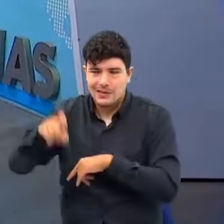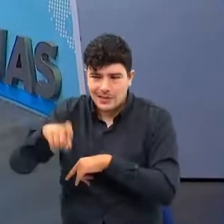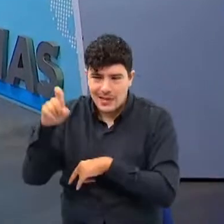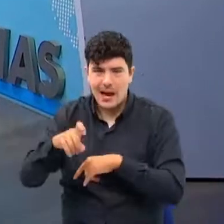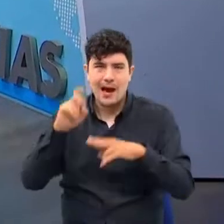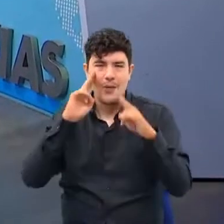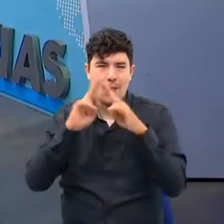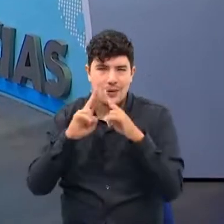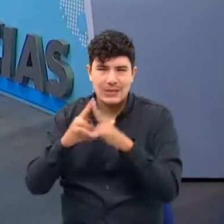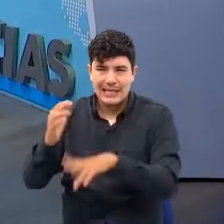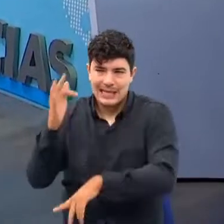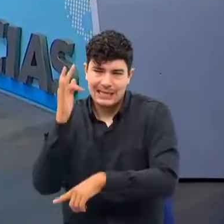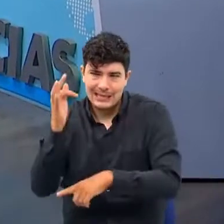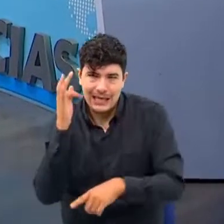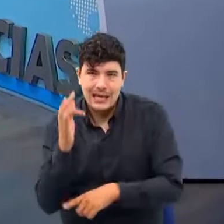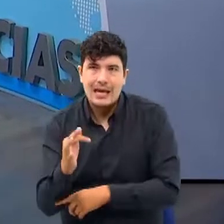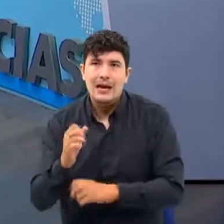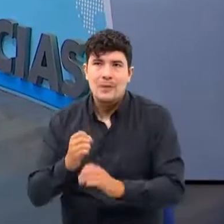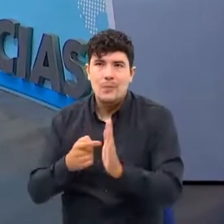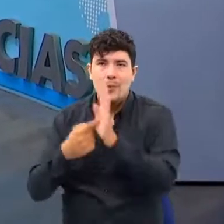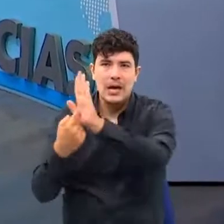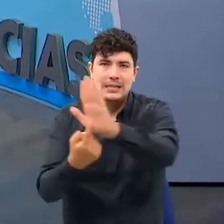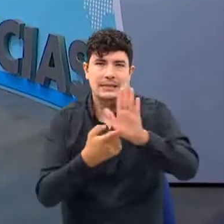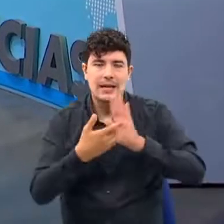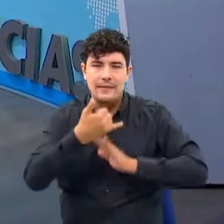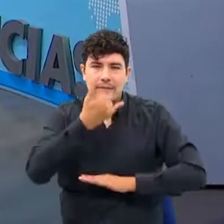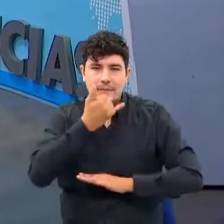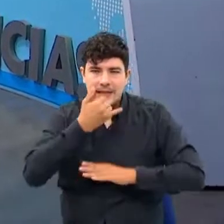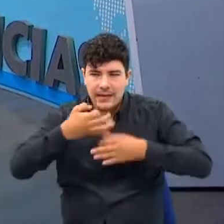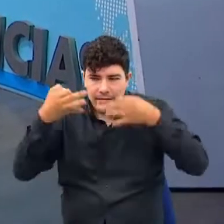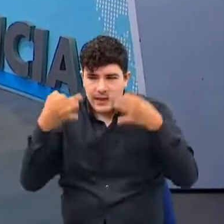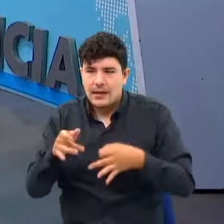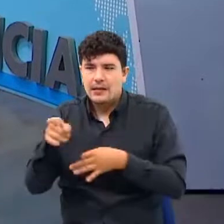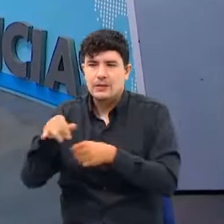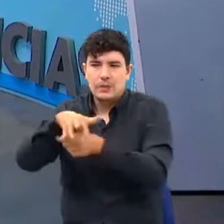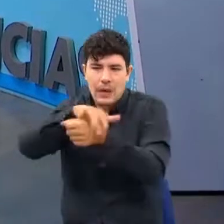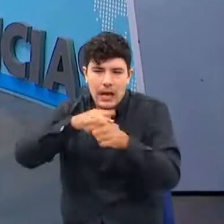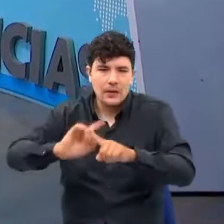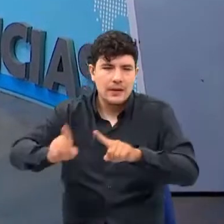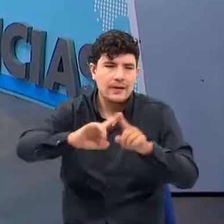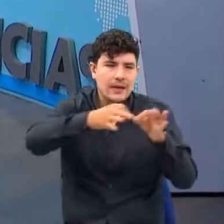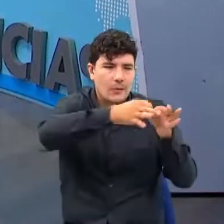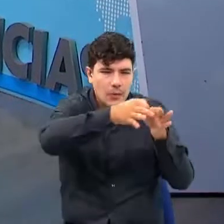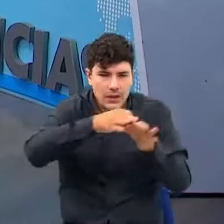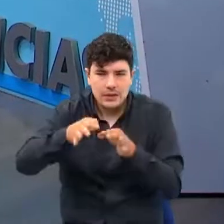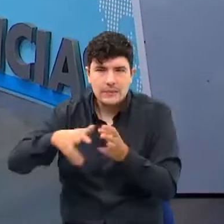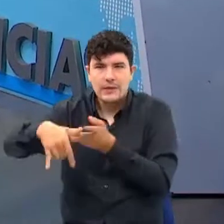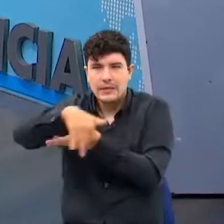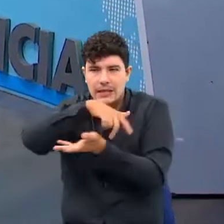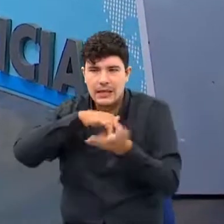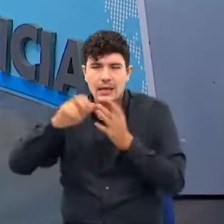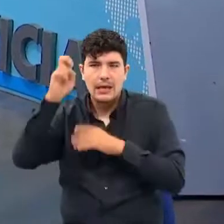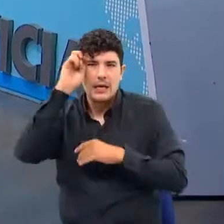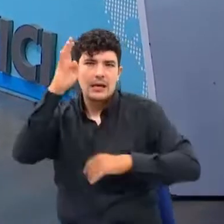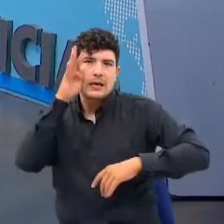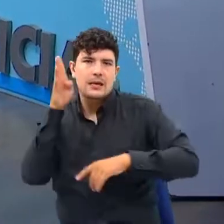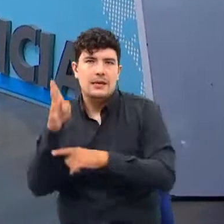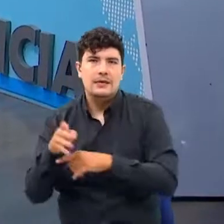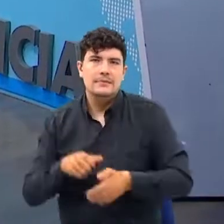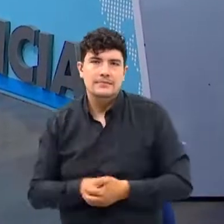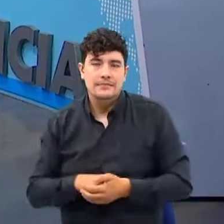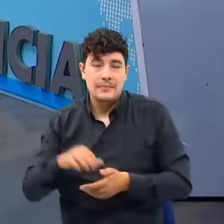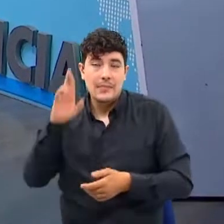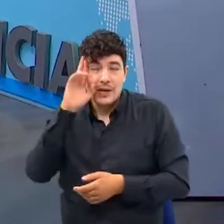las problemáticas, relatando todo lo que sucede en los barrios de los diferentes municipios del departamento de Santander y norte de Santander. Y